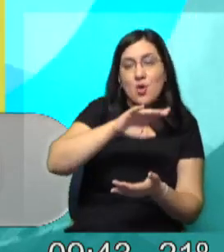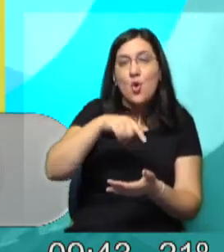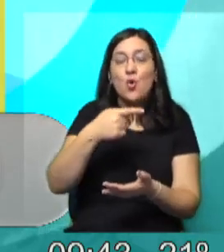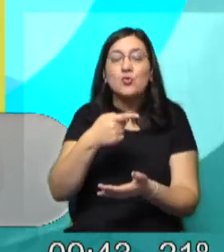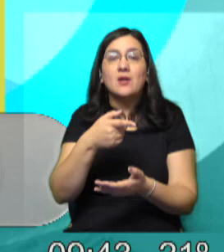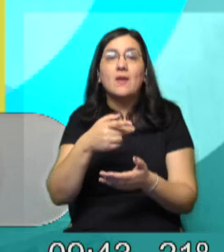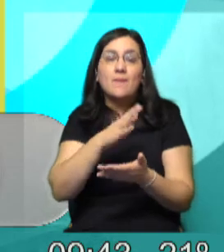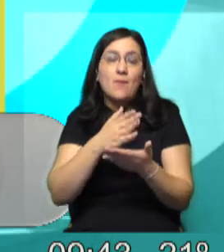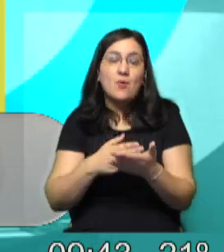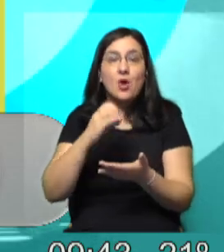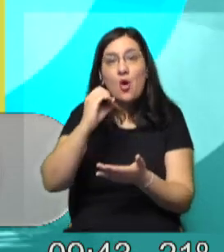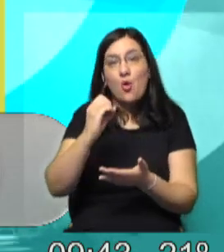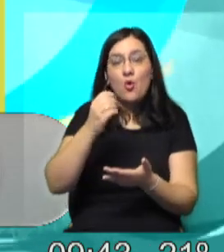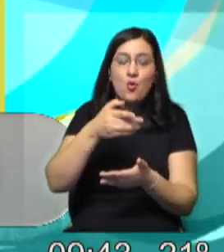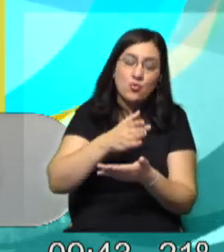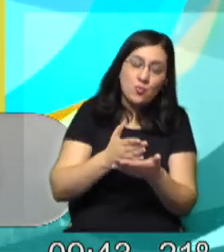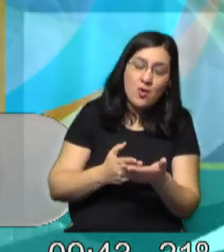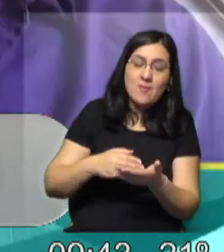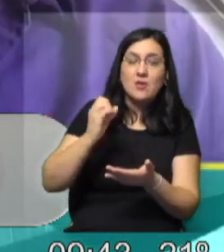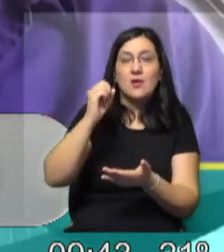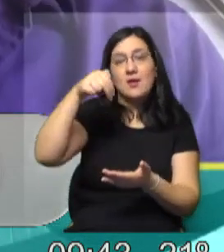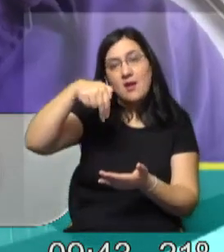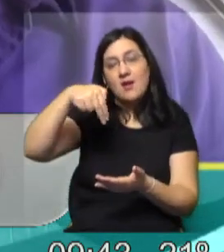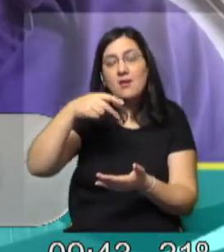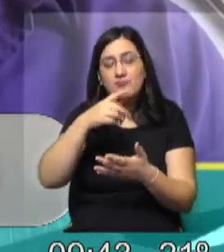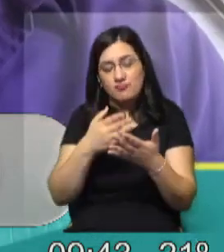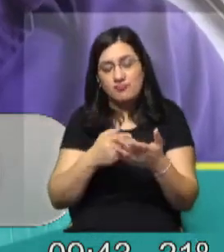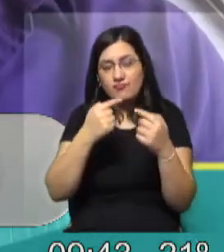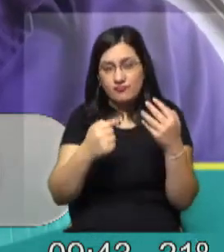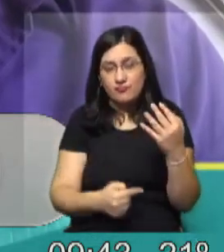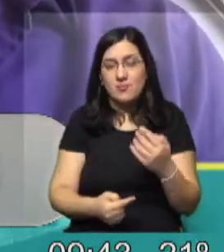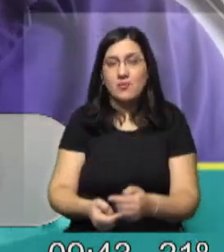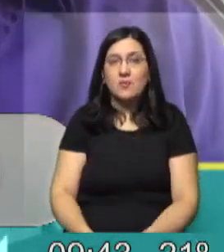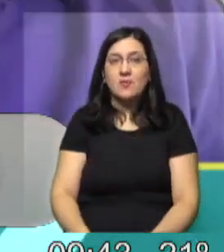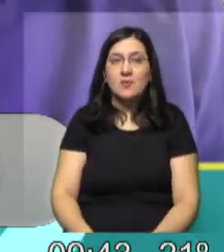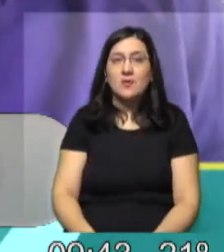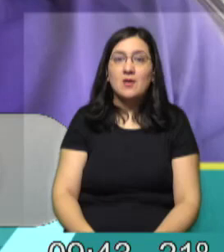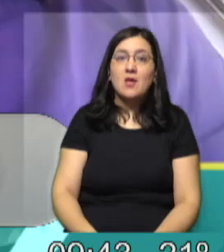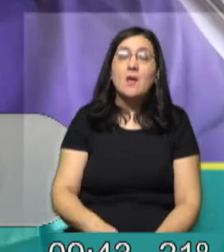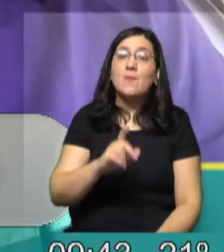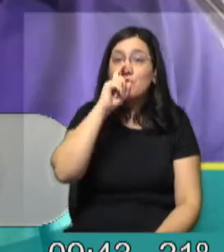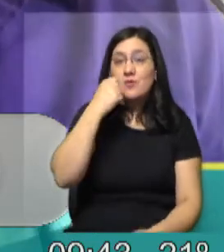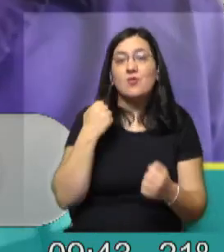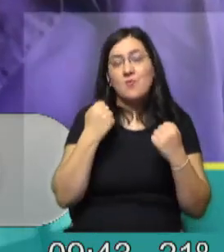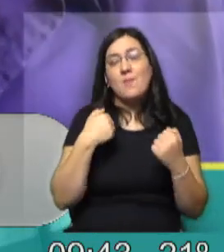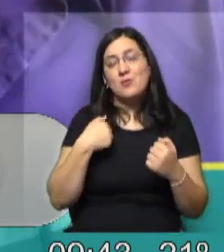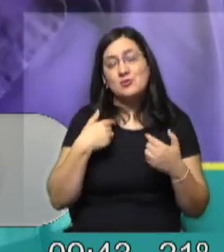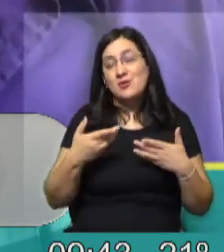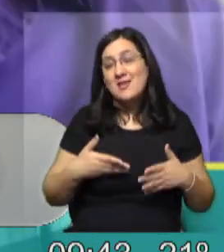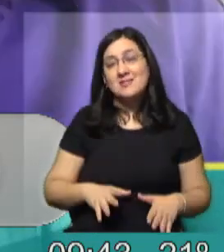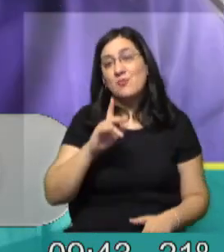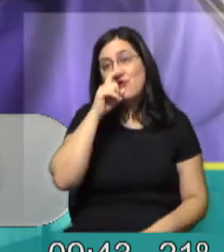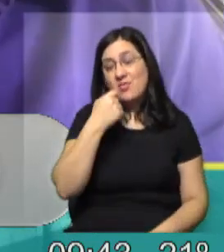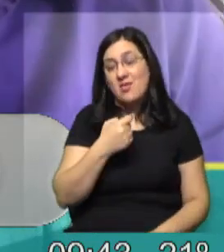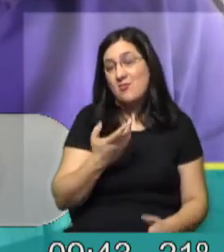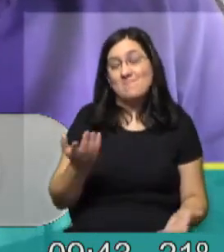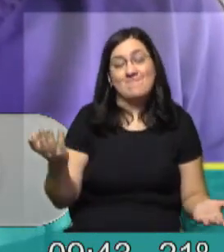postal y Esteban es Uruguay no más y es Montevideo no más también es Montevideo No más porque soy montevideano